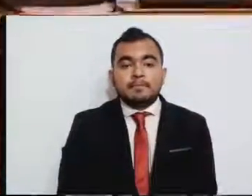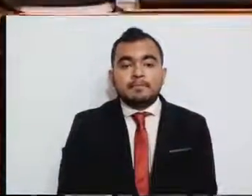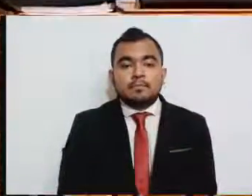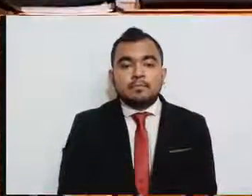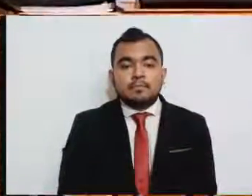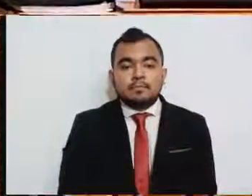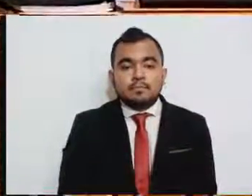señor secreto